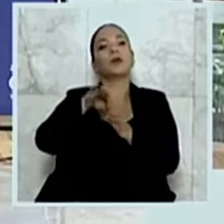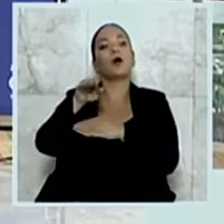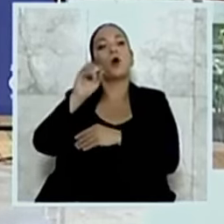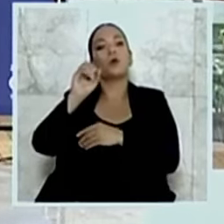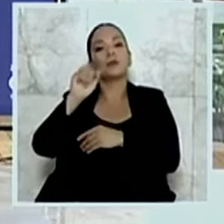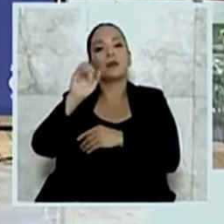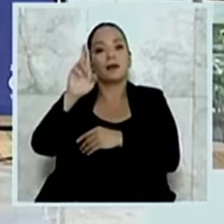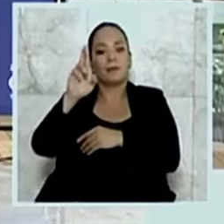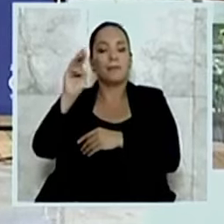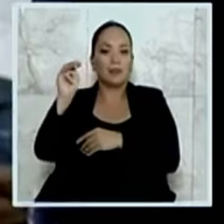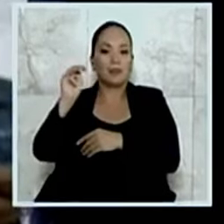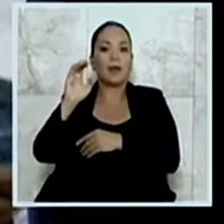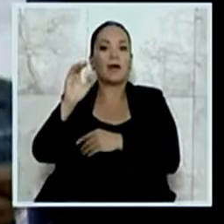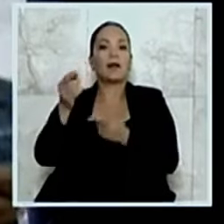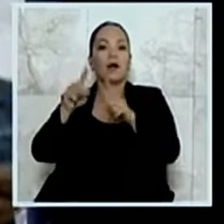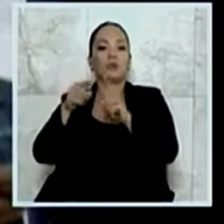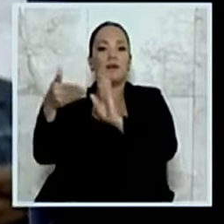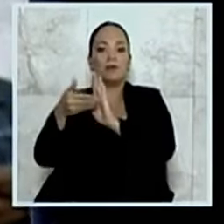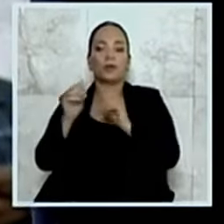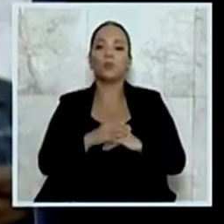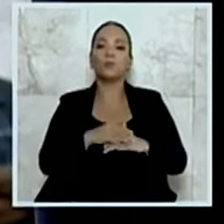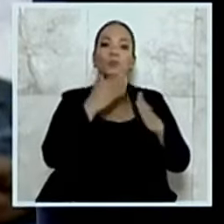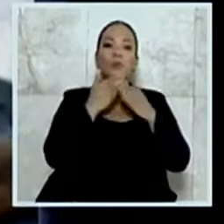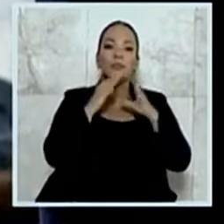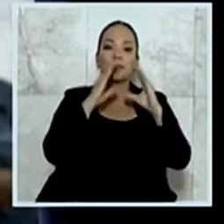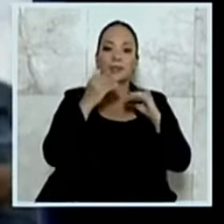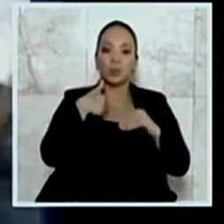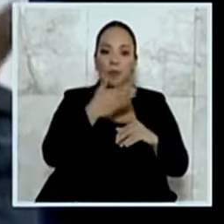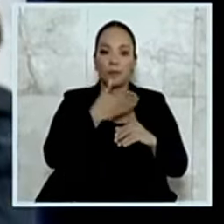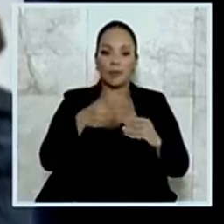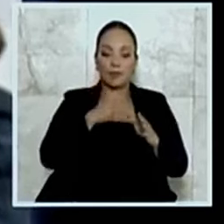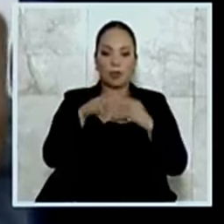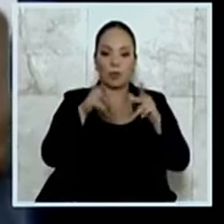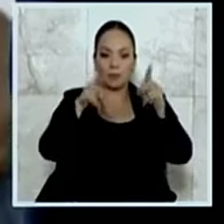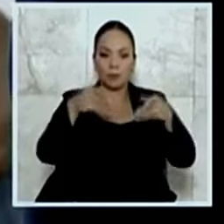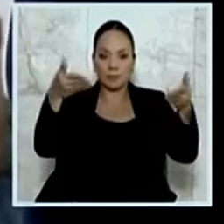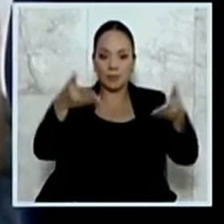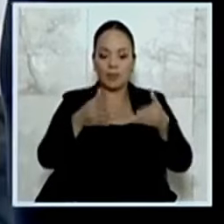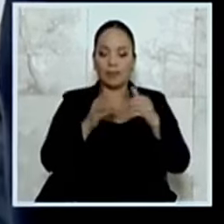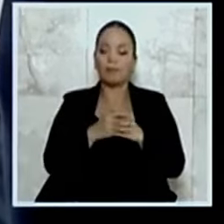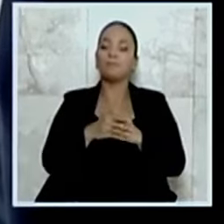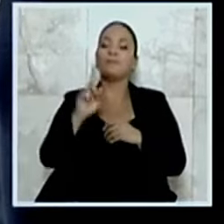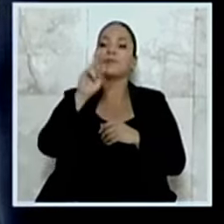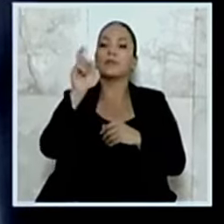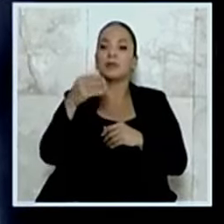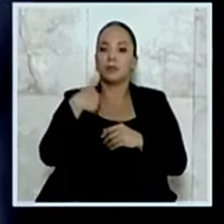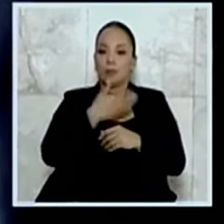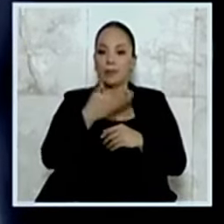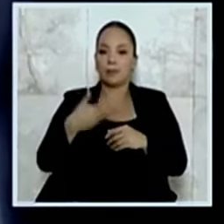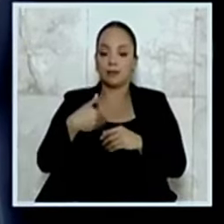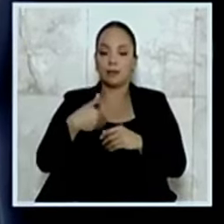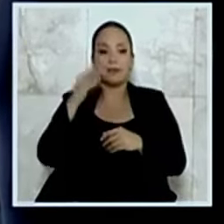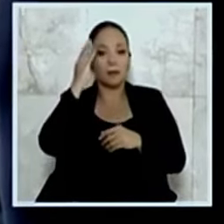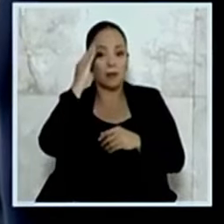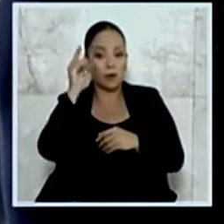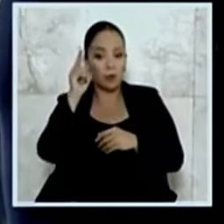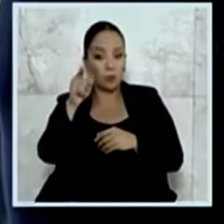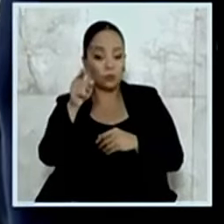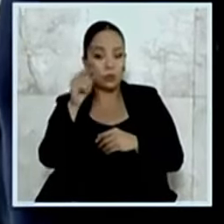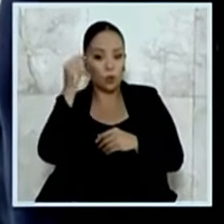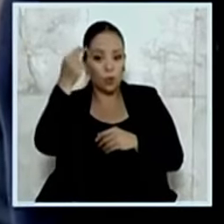diputada que lideró este esfuerzo. Muchas gracias. Muchas gracias, señores. No hay repregunta. Continuamos con Óscar Mantilla, de Causa